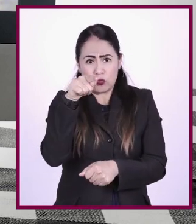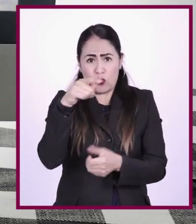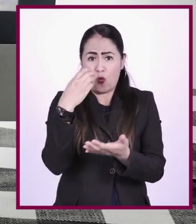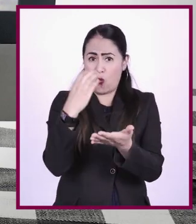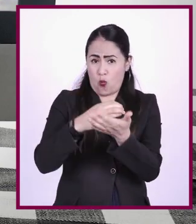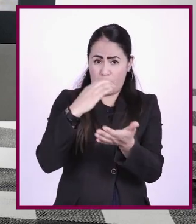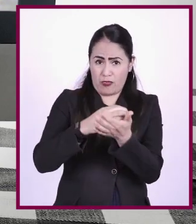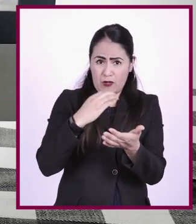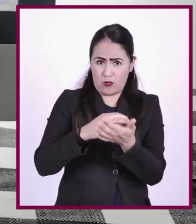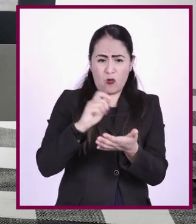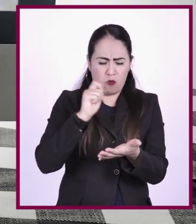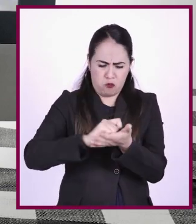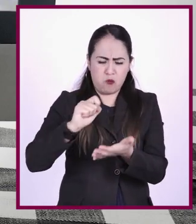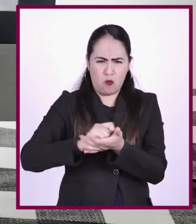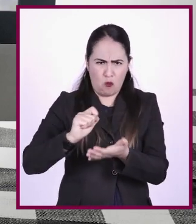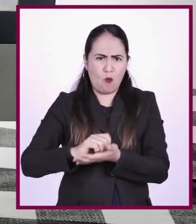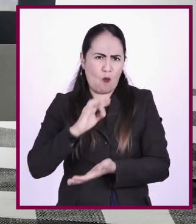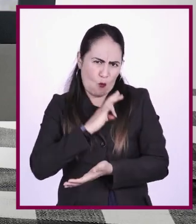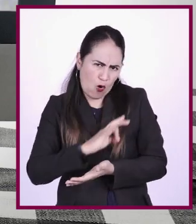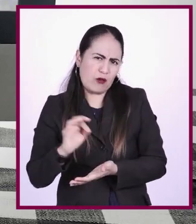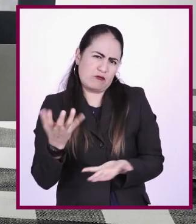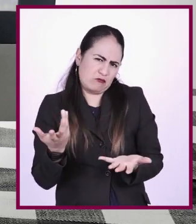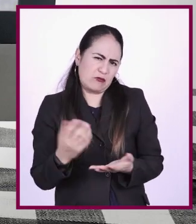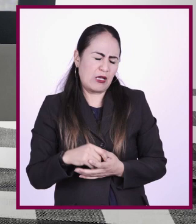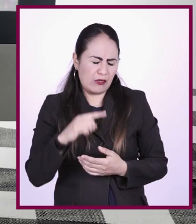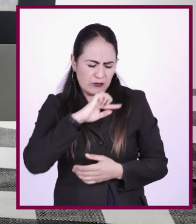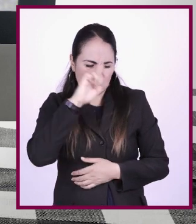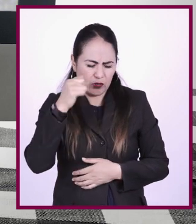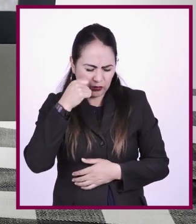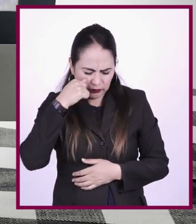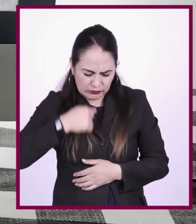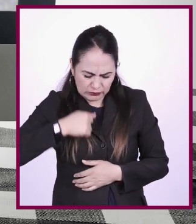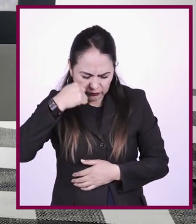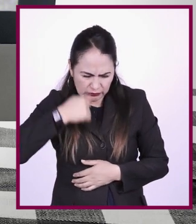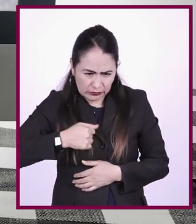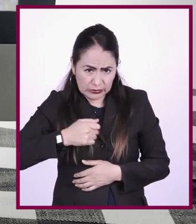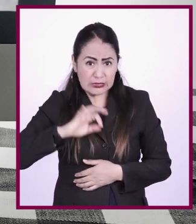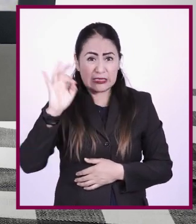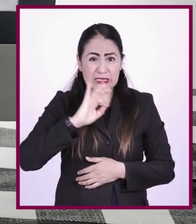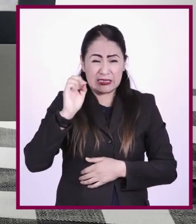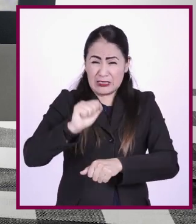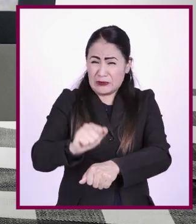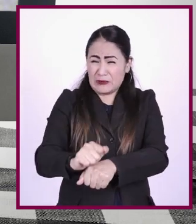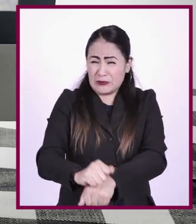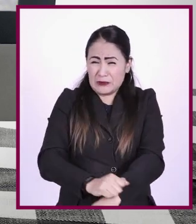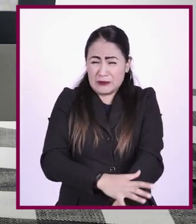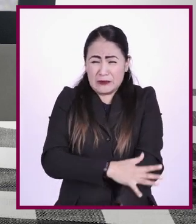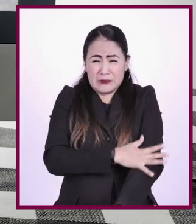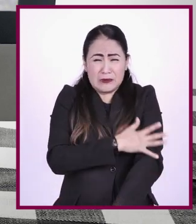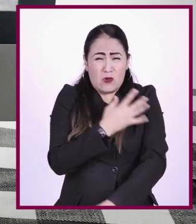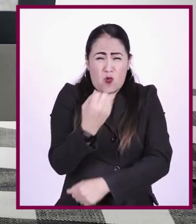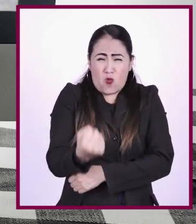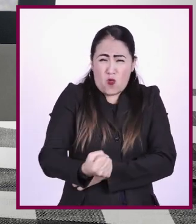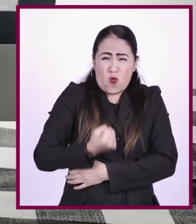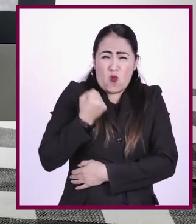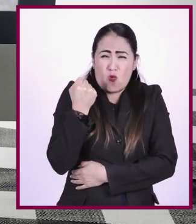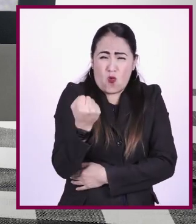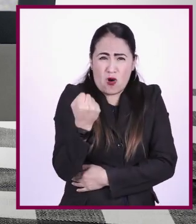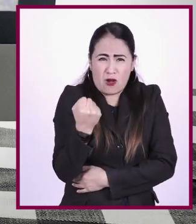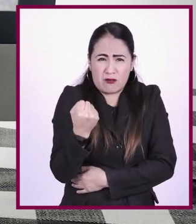estás experimentando. Si la emoción es muy intensa, lo que puedes hacer es hacer